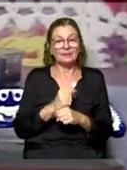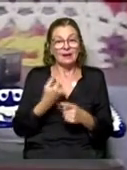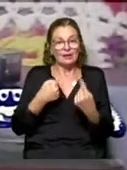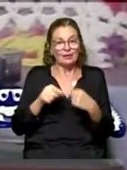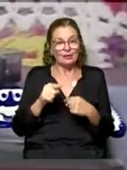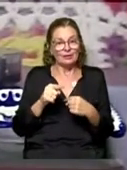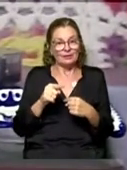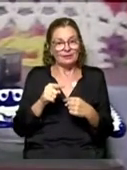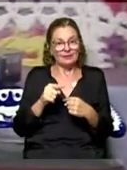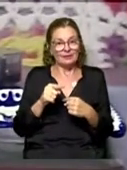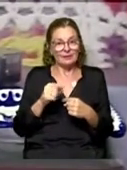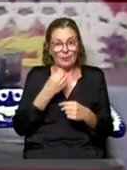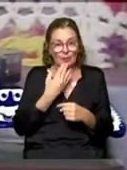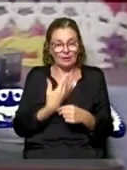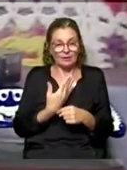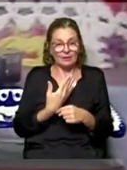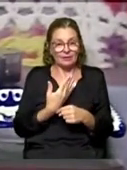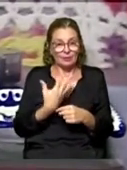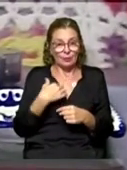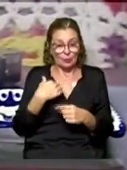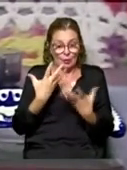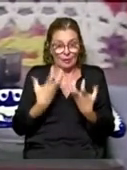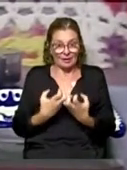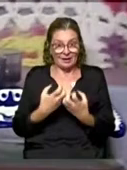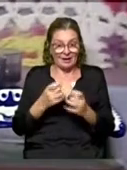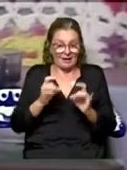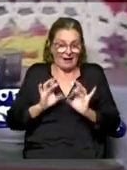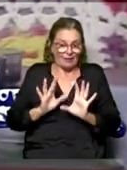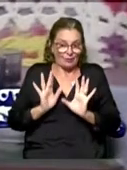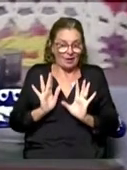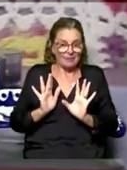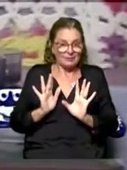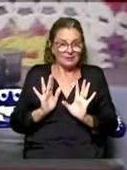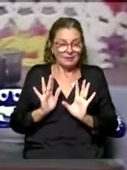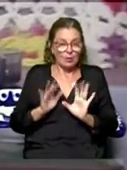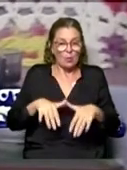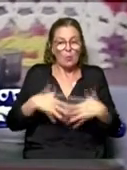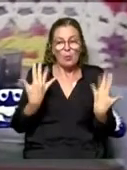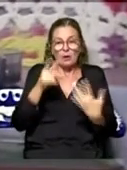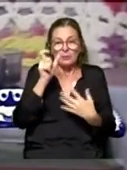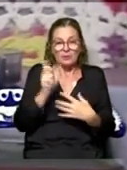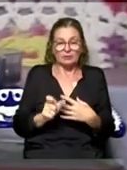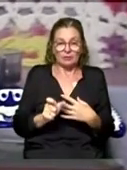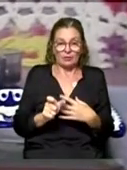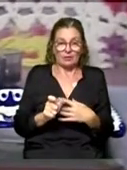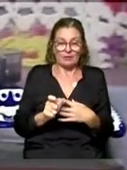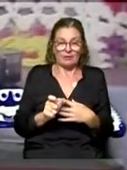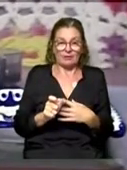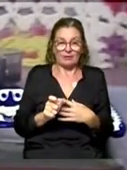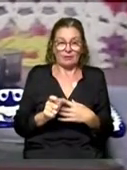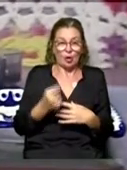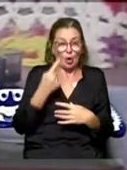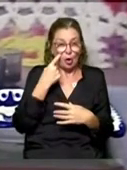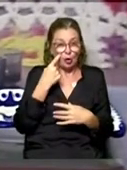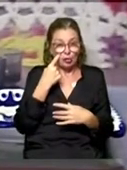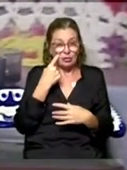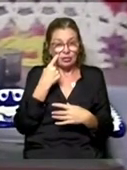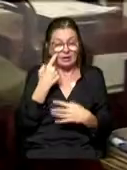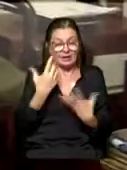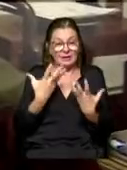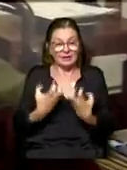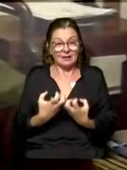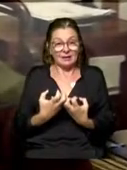Entonces, bueno, lo que uno quiere, naturalmente, como cualquier persona que uno conoce, uh-huh, quiere